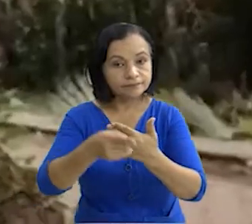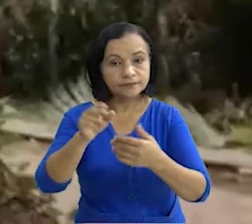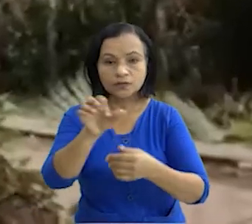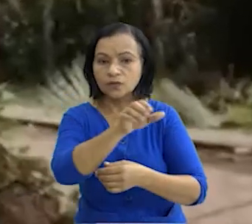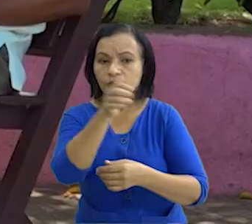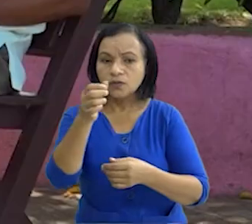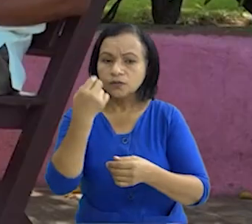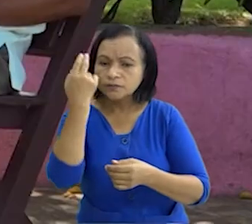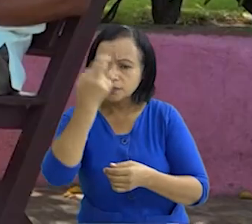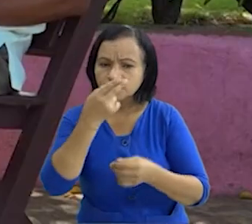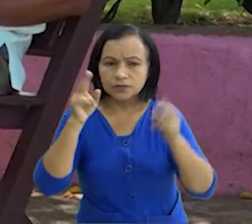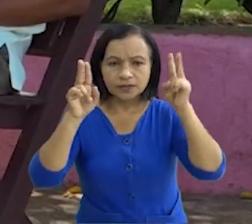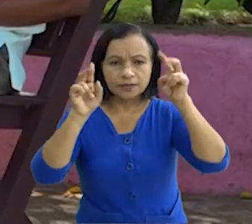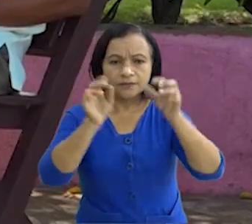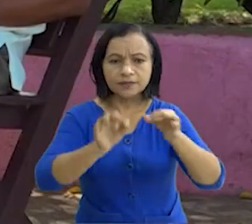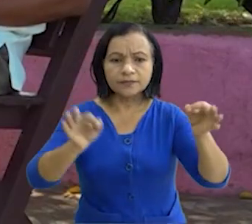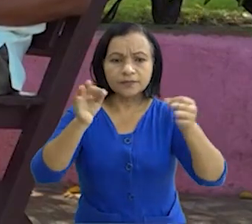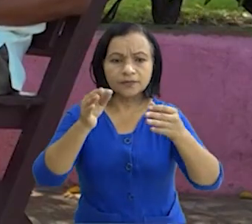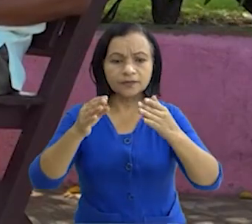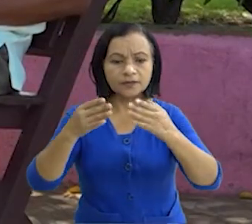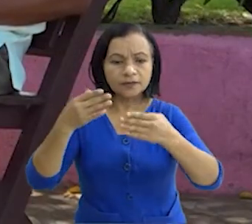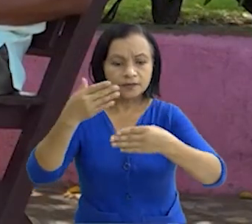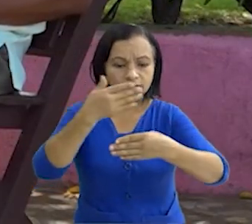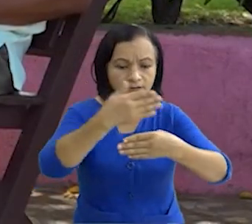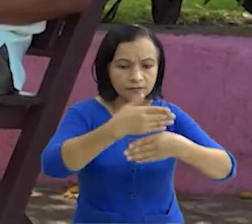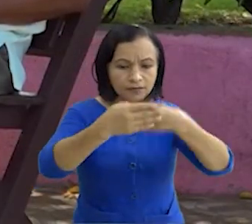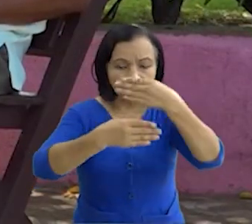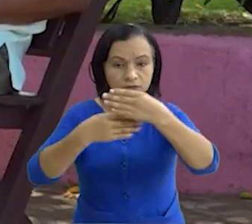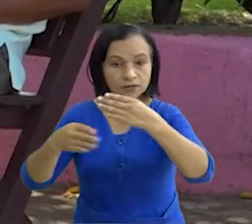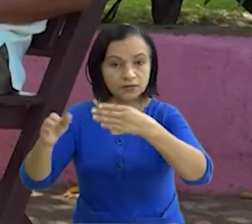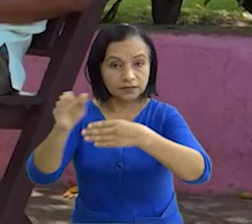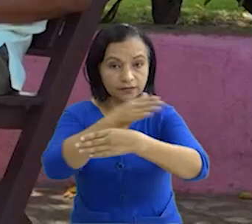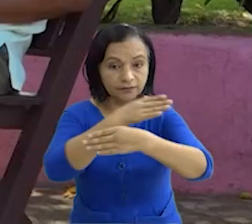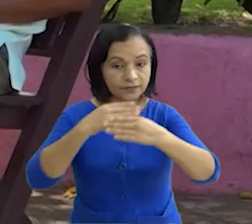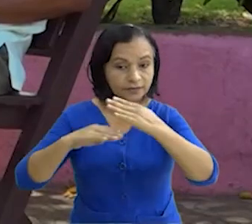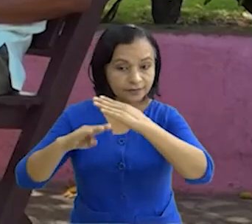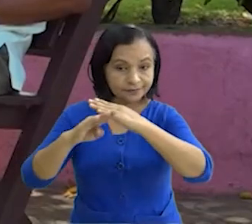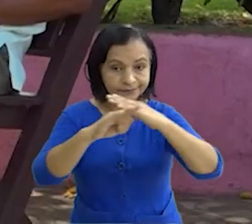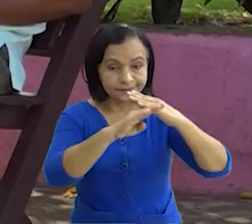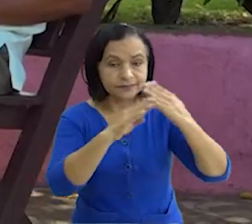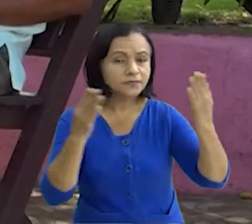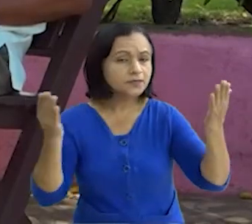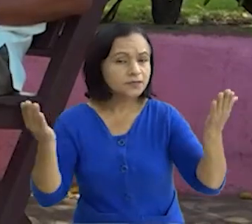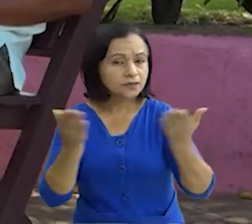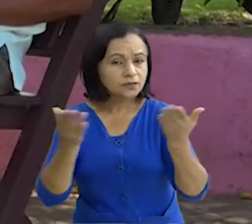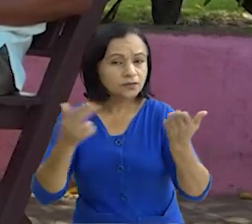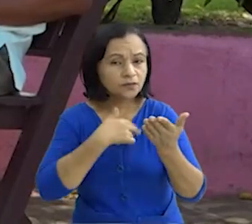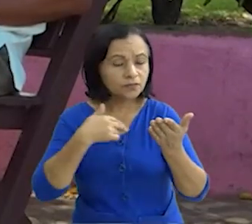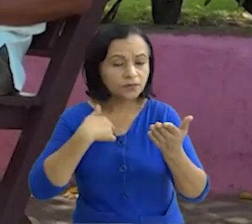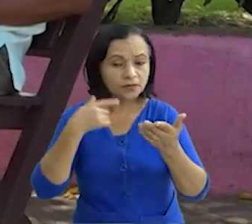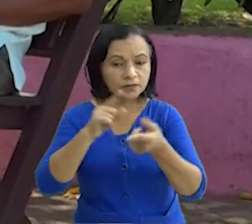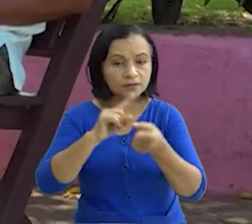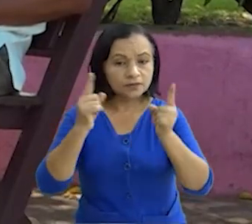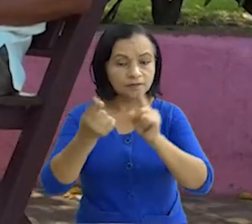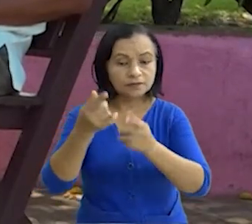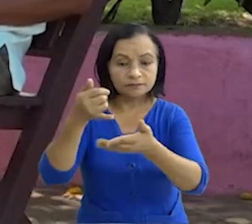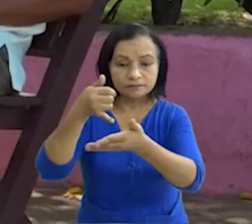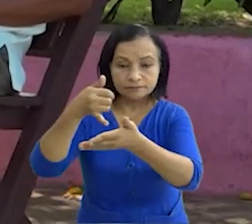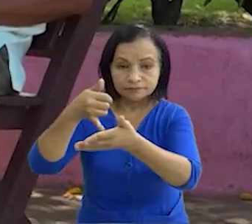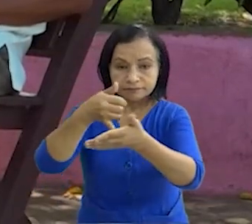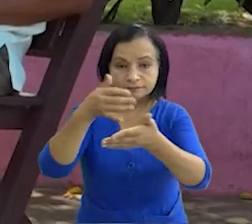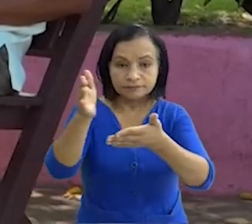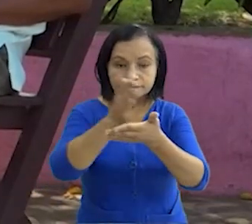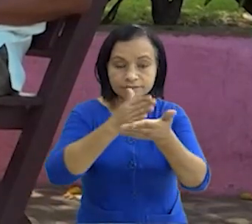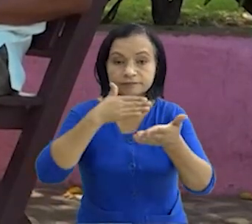aspecto aquí importante también han sido las obras de mitigación en esta ciudad, compañero. ¿Cómo ha venido esto a reducir las vulnerabilidades y